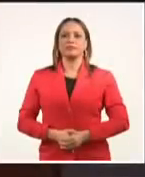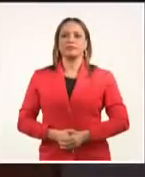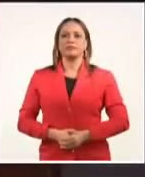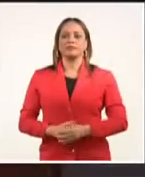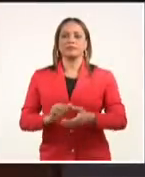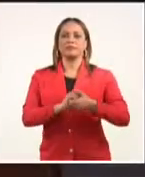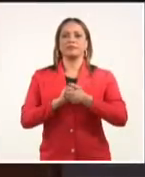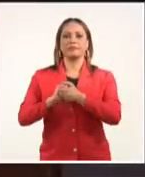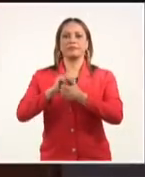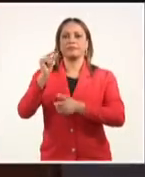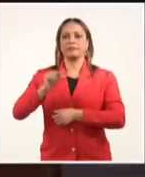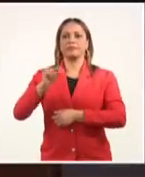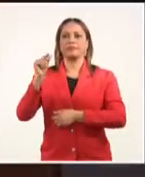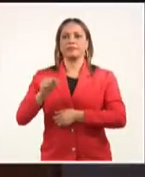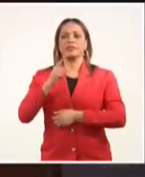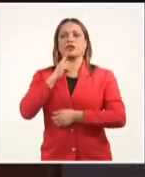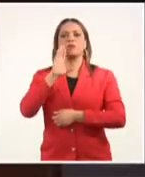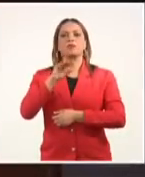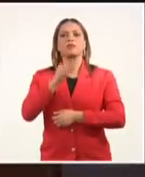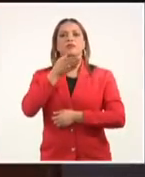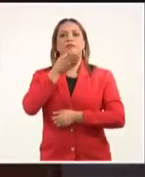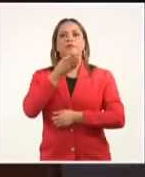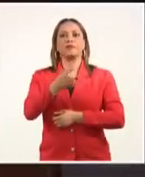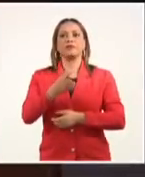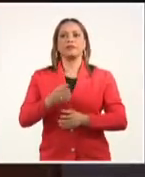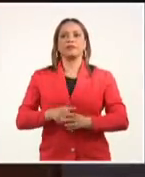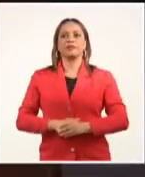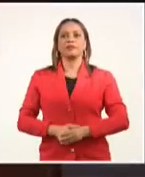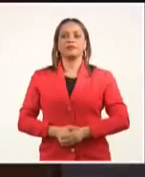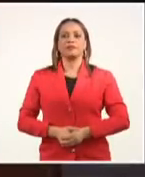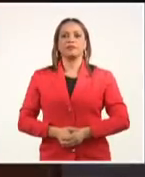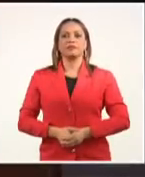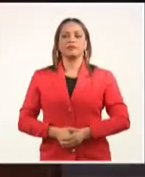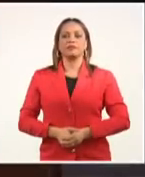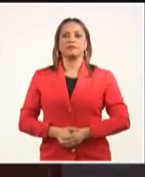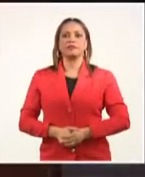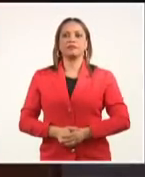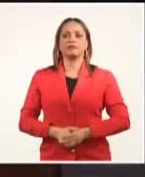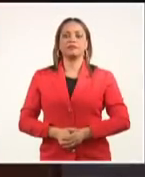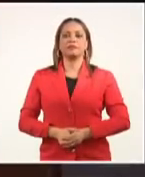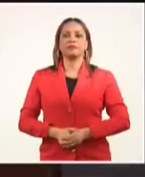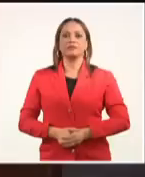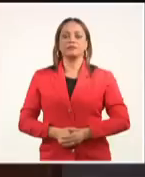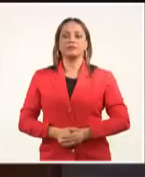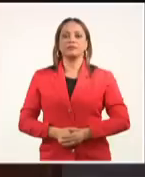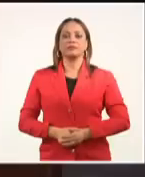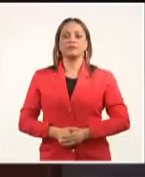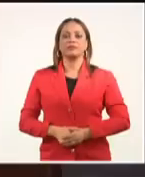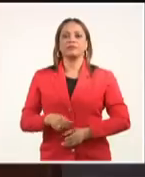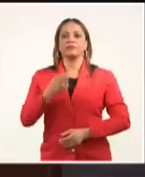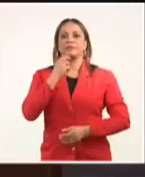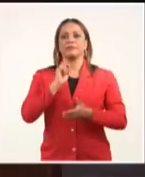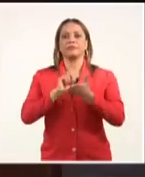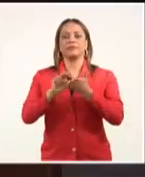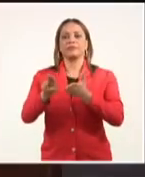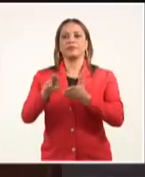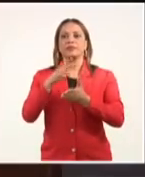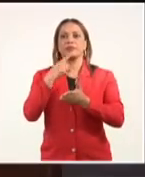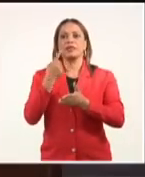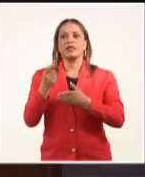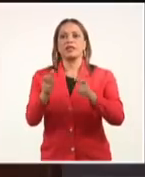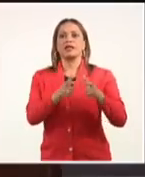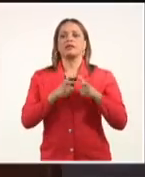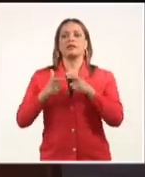como afirmó el comandante en jefe en su mensaje, al constituirse la Asociación